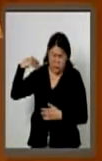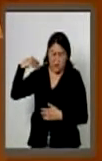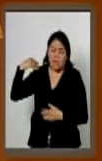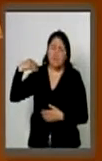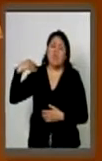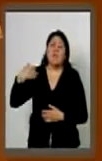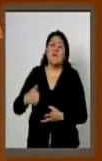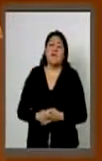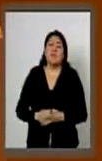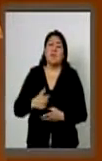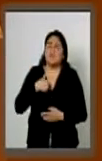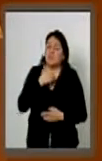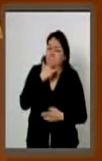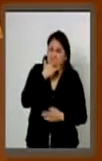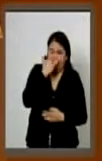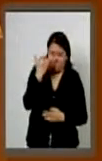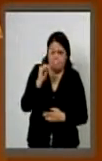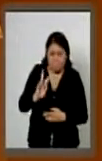cometí